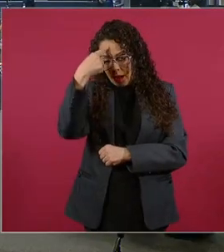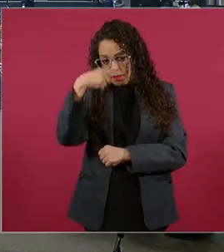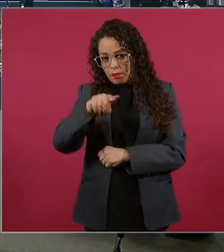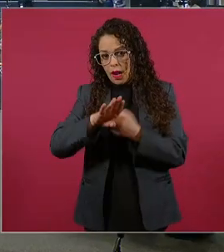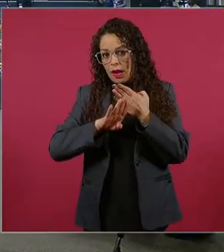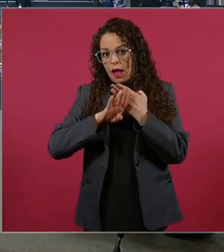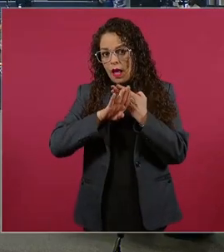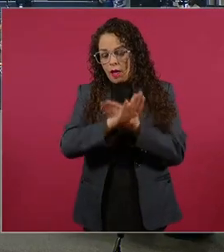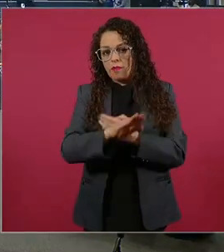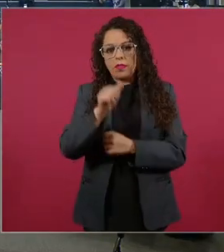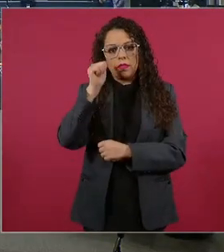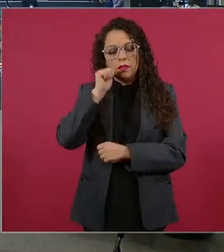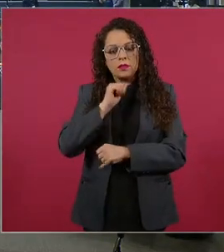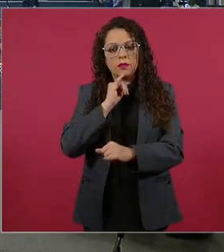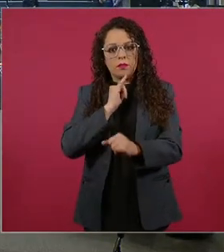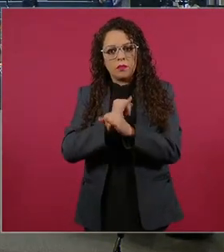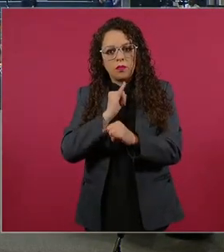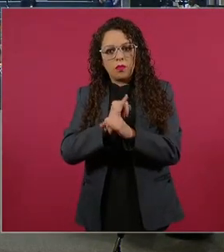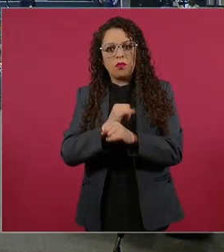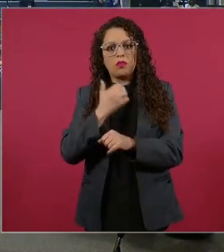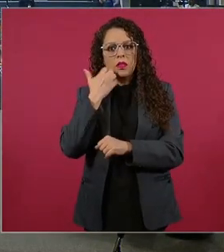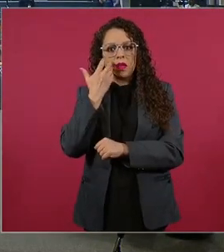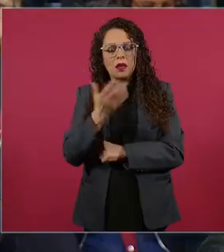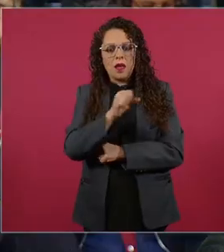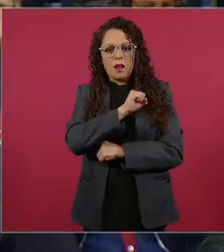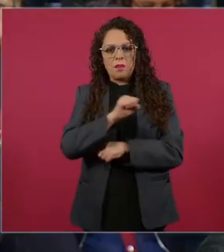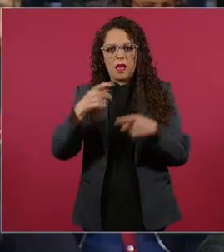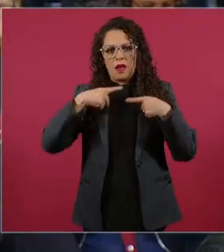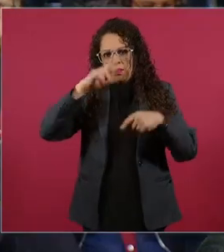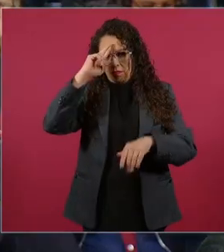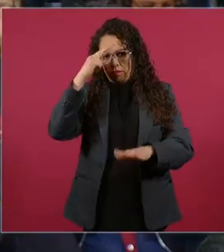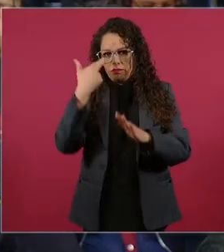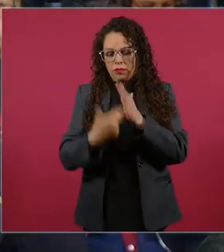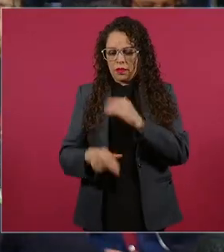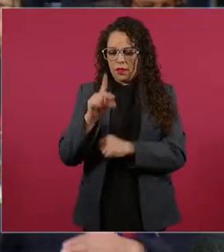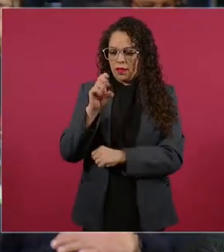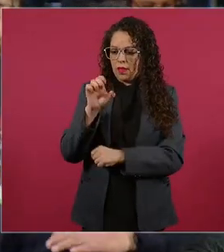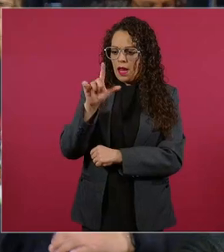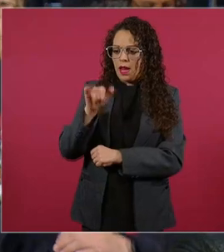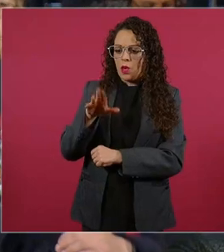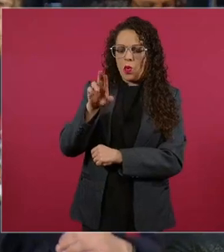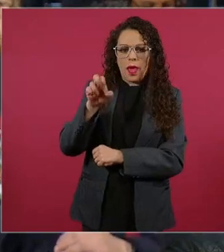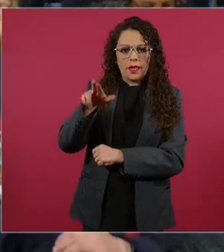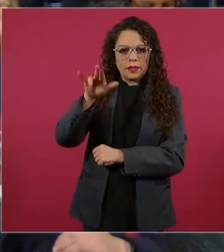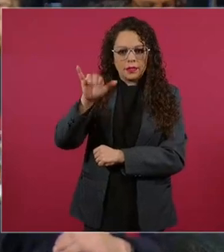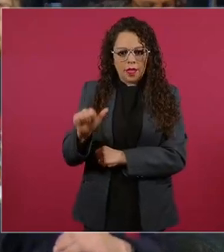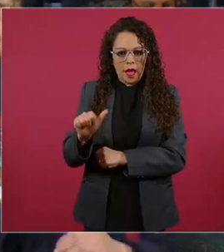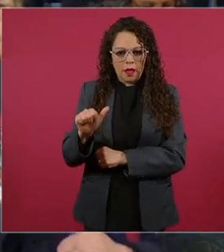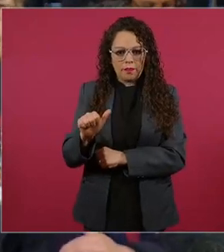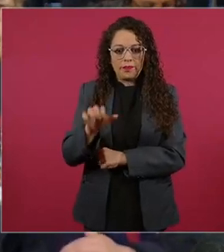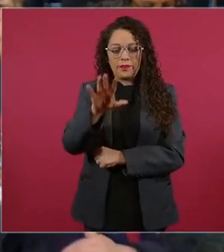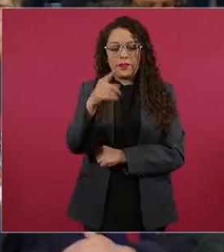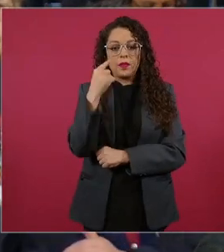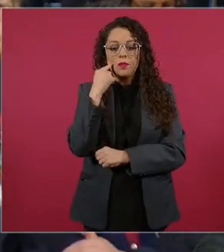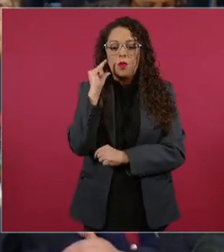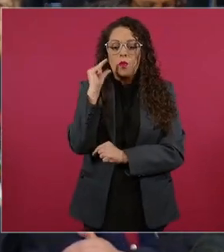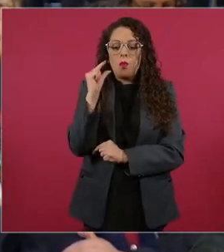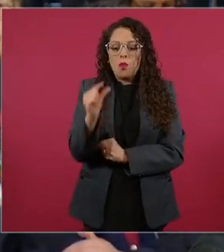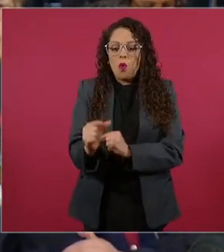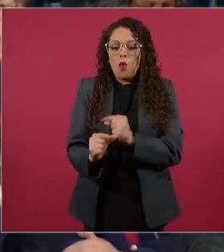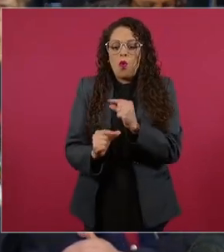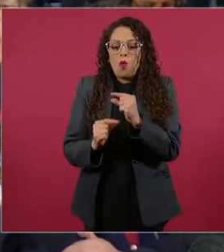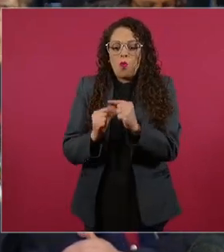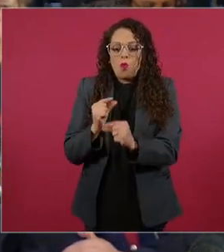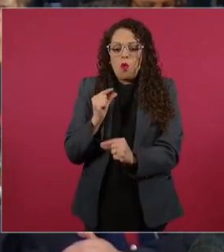ejemplo, actores de doblaje se han acercado a esta redacción porque poco a poco han